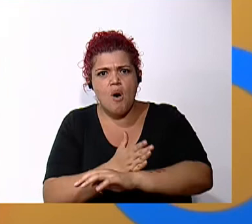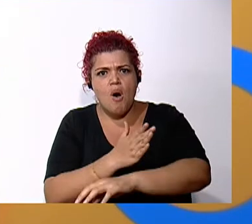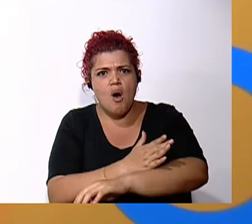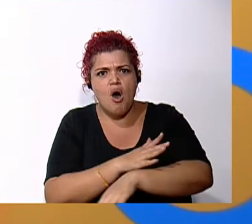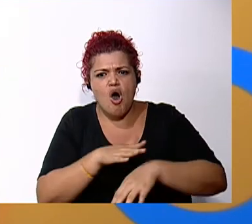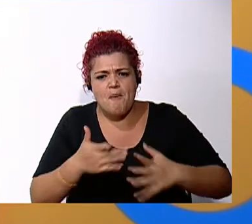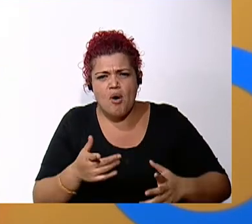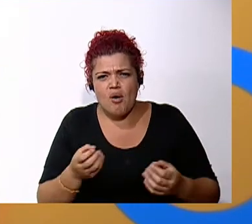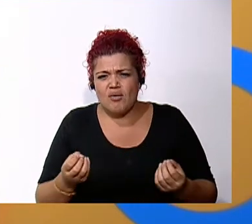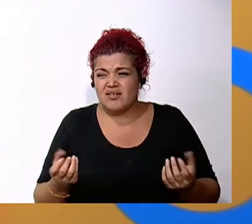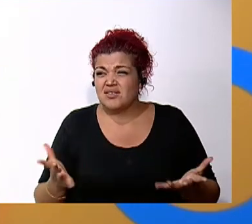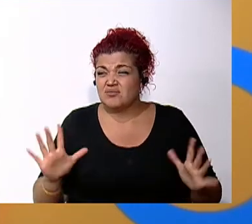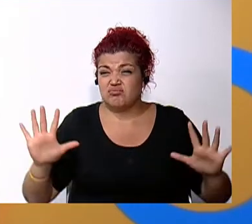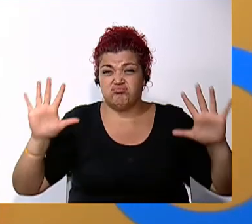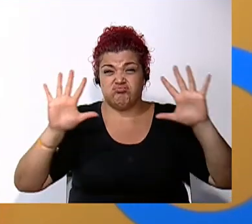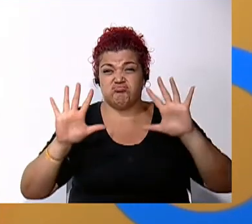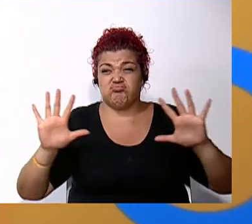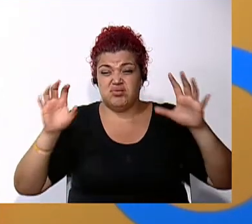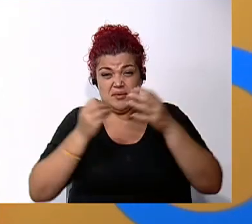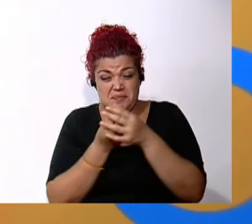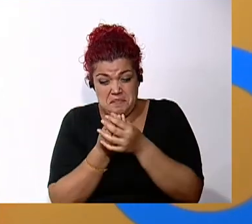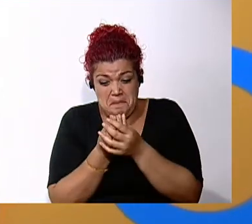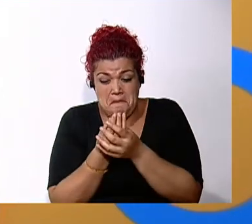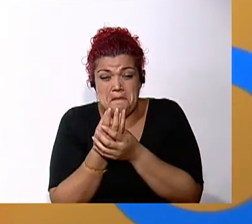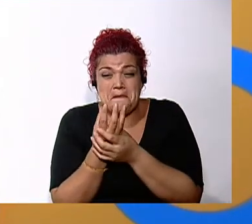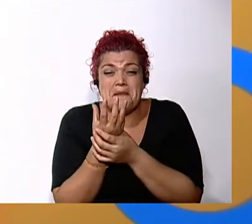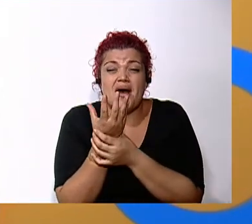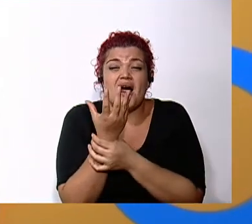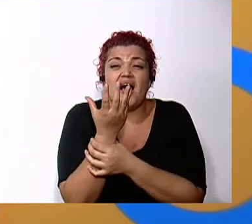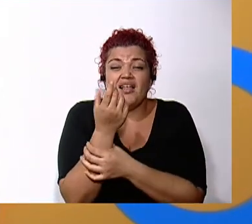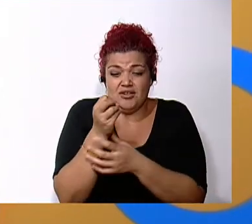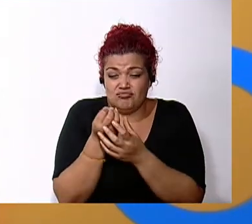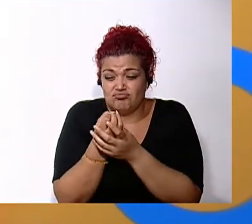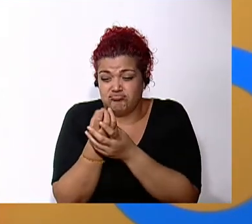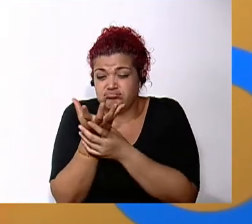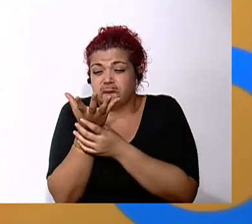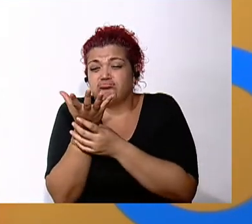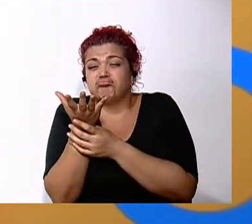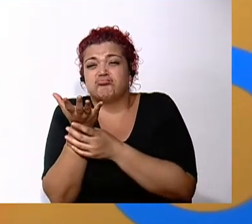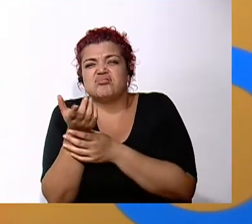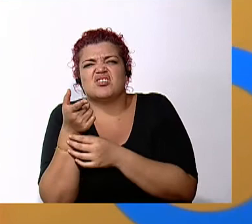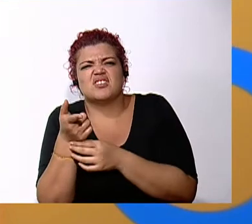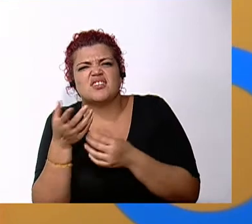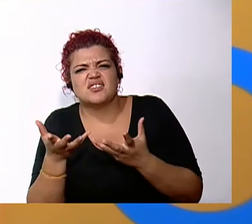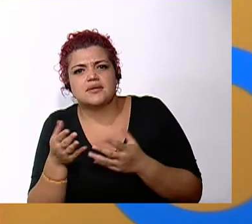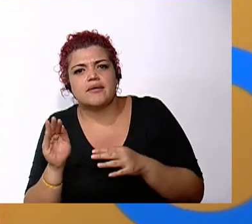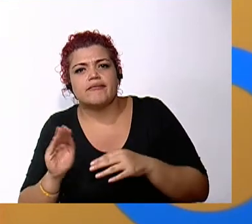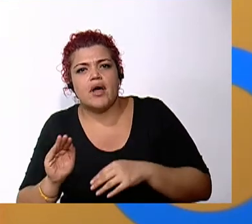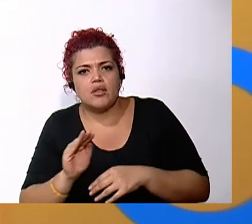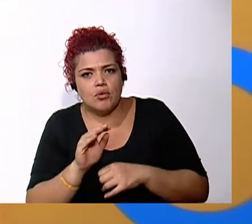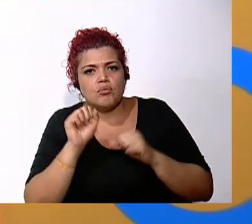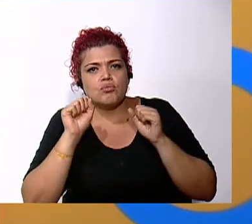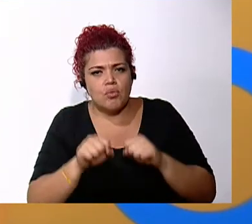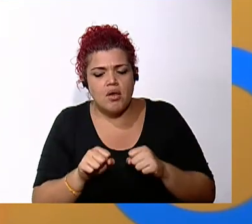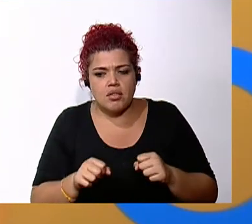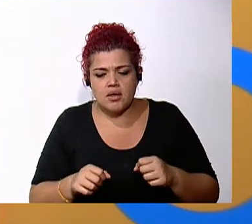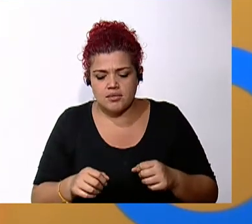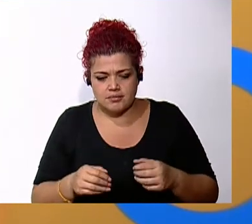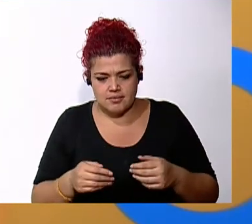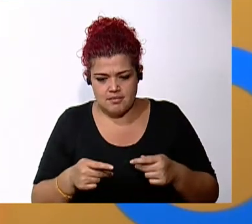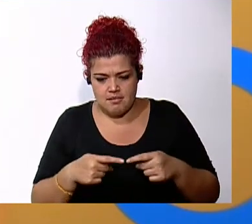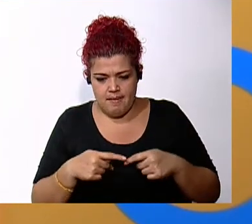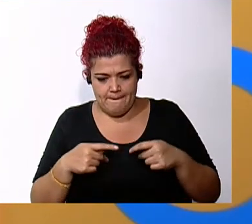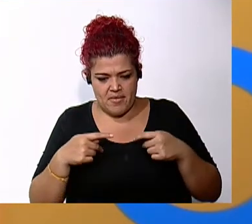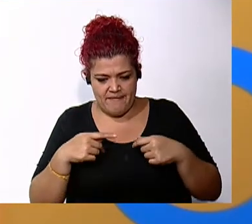los gases que la planta produce y que por eso el ratón podía vivir en